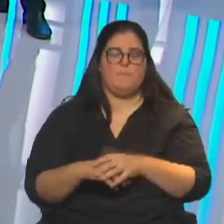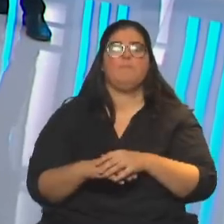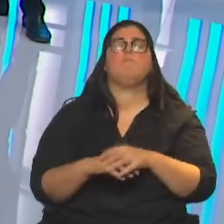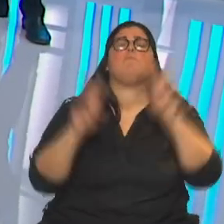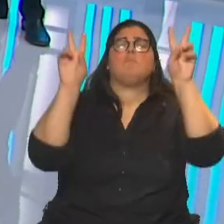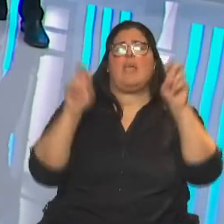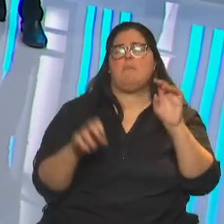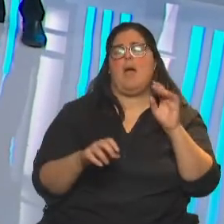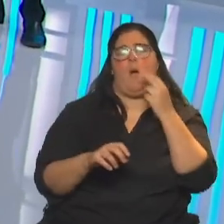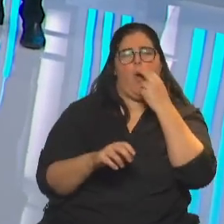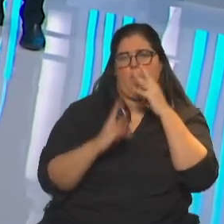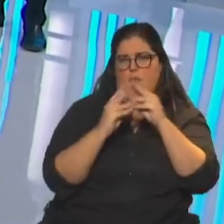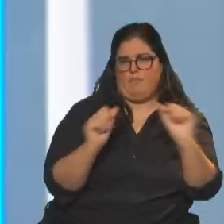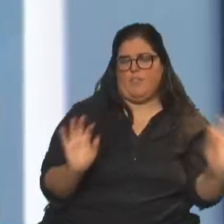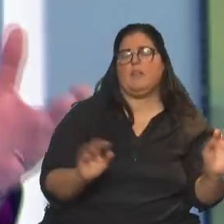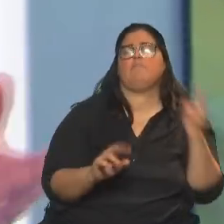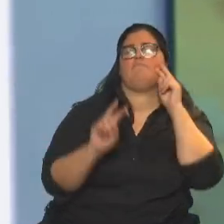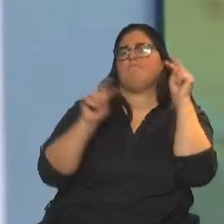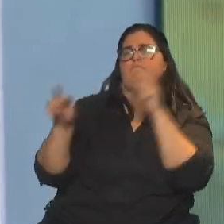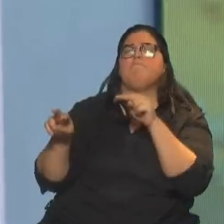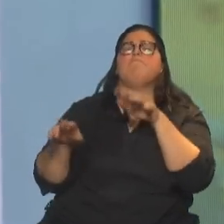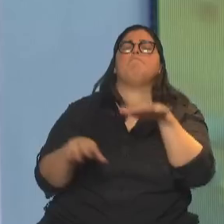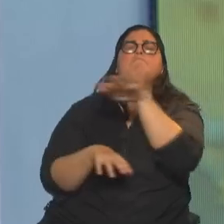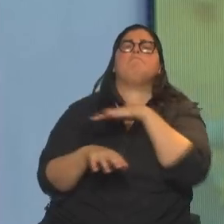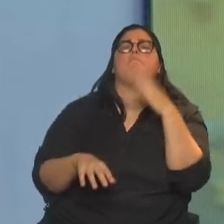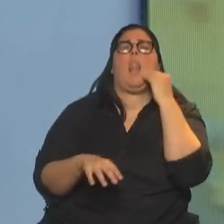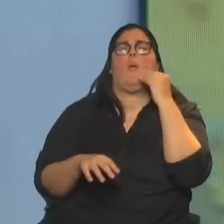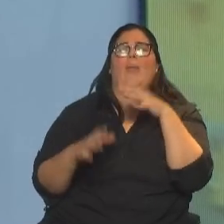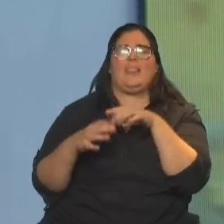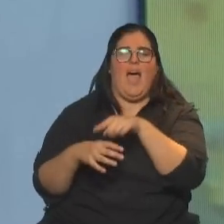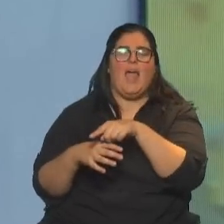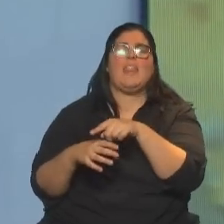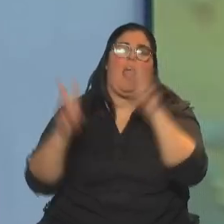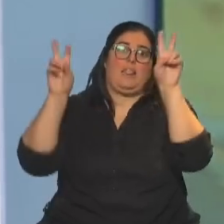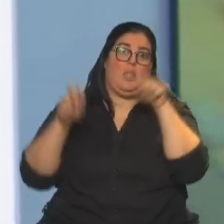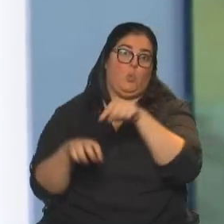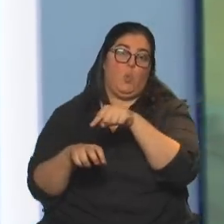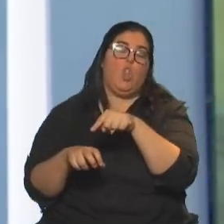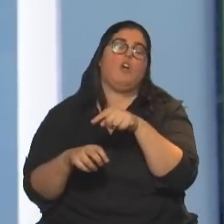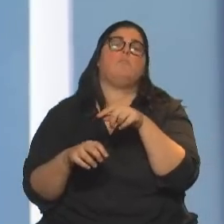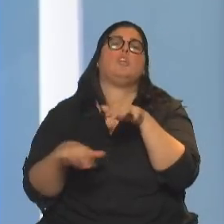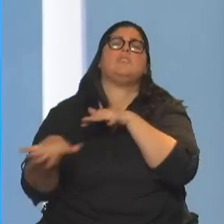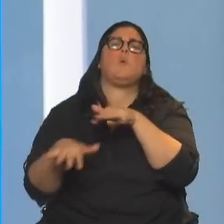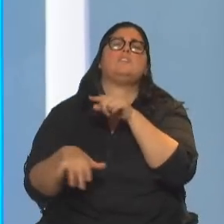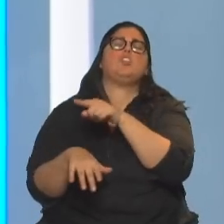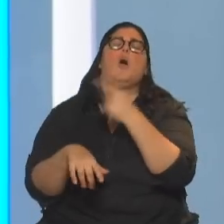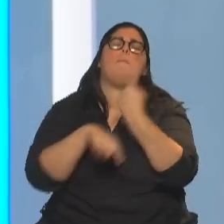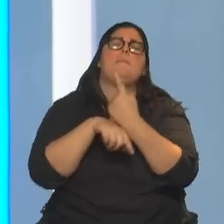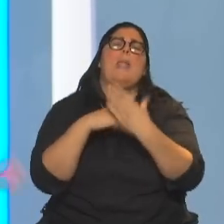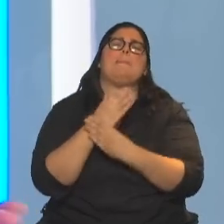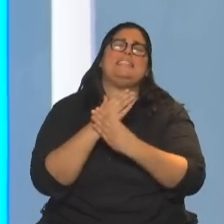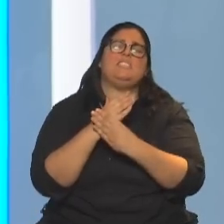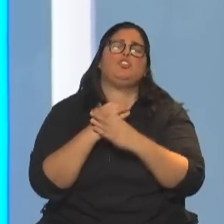de Bolivia, rápidamente a Gran Bretaña, es uno de nuestros títulos y tiene que ver con la situación del primer ministro Boris Johnson,